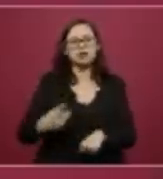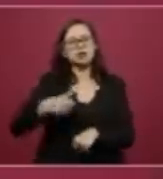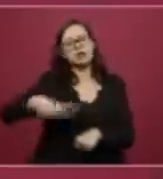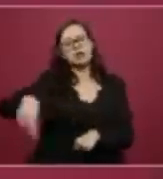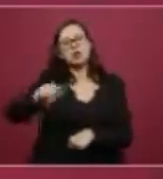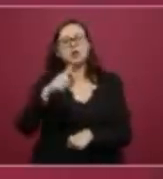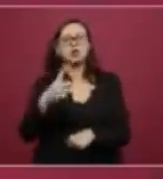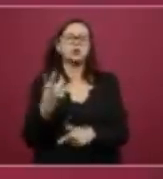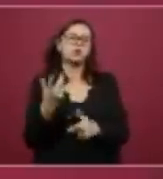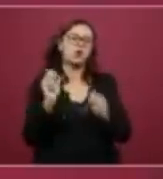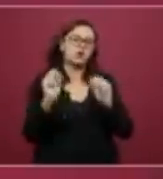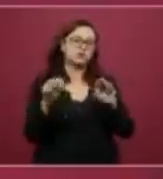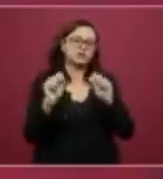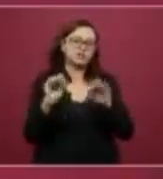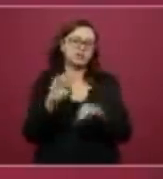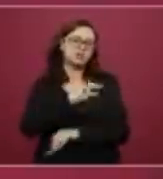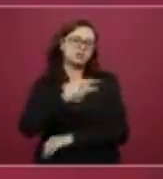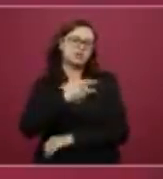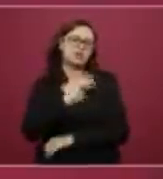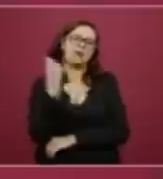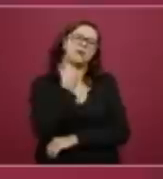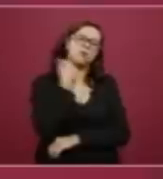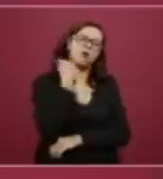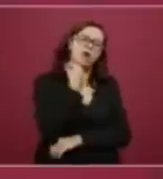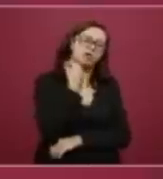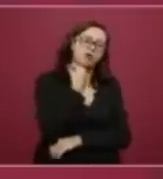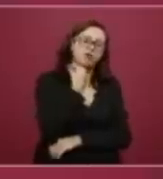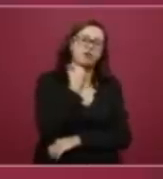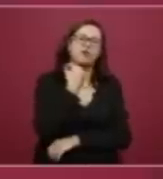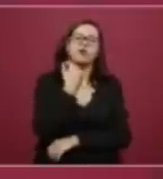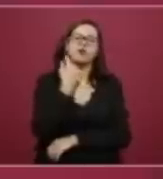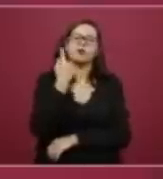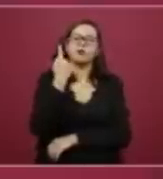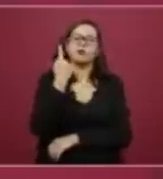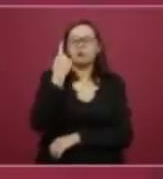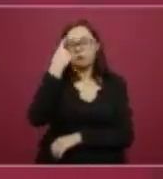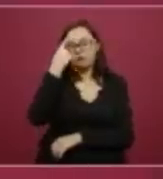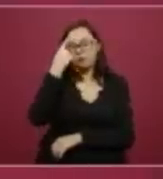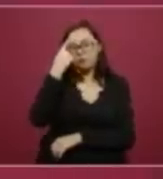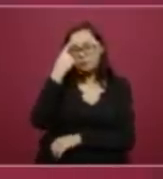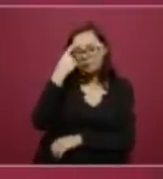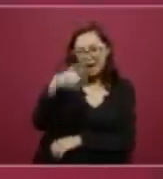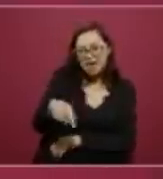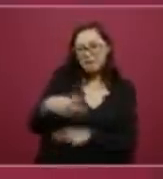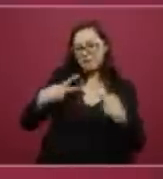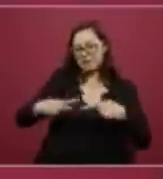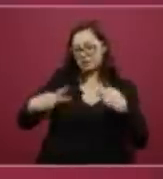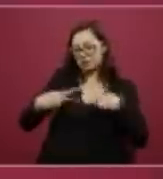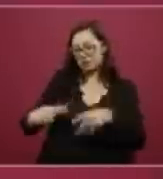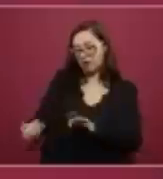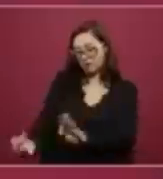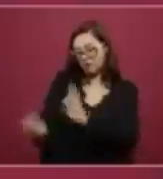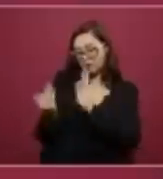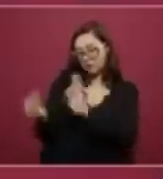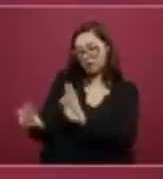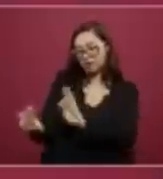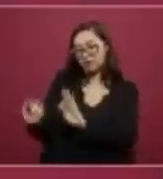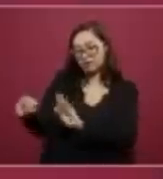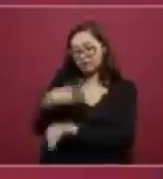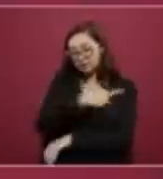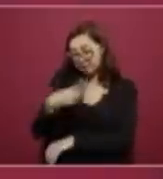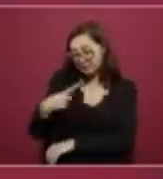se contrataban para llevar a cabo acuerdos con